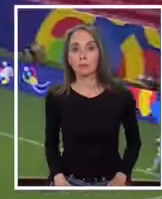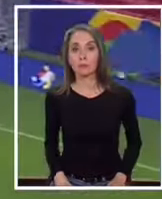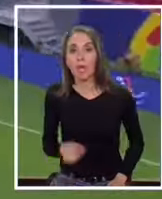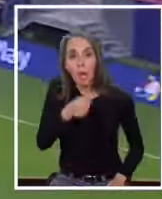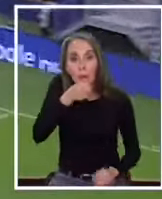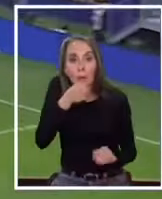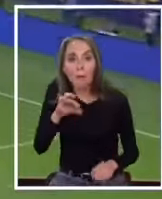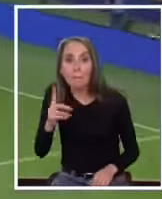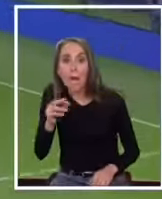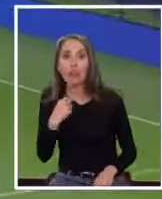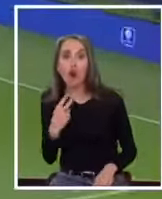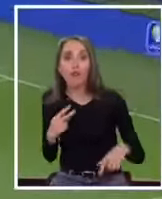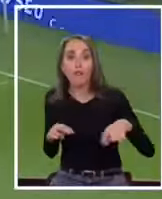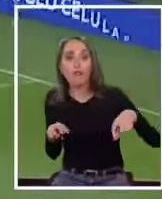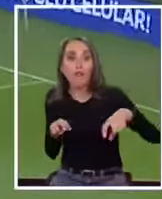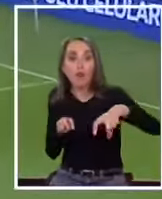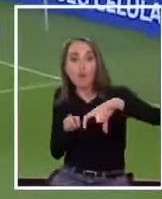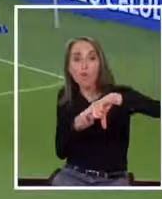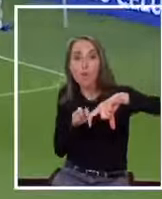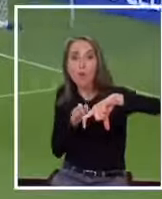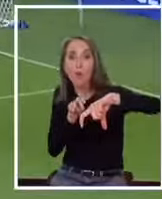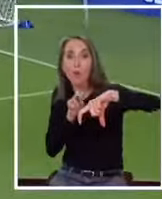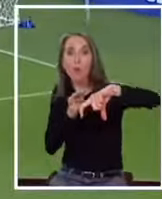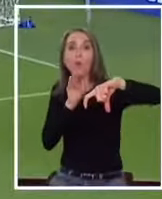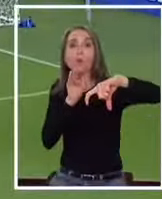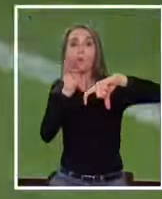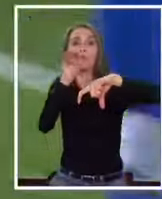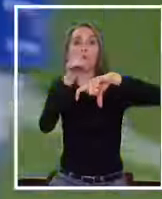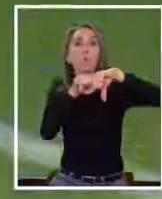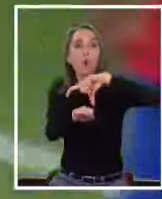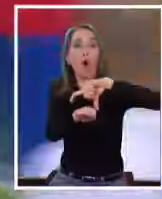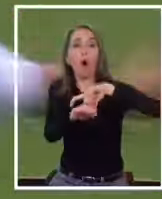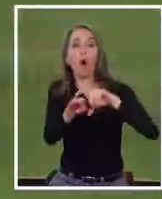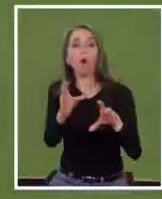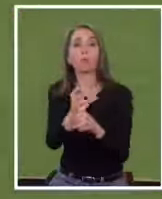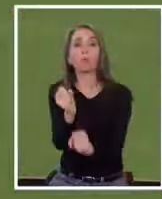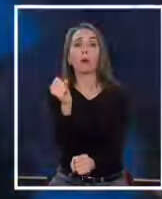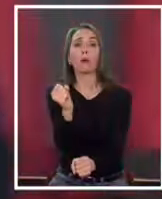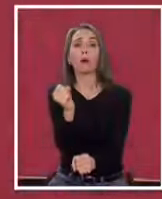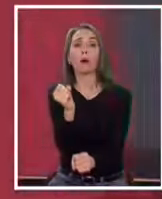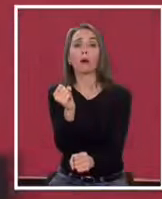Soltó la izquierda, cerrado, arriba. Gol paraguayo.